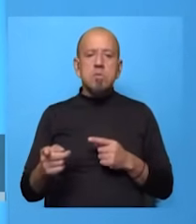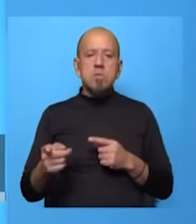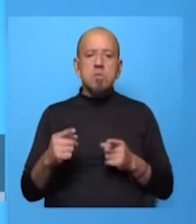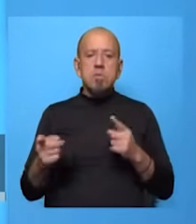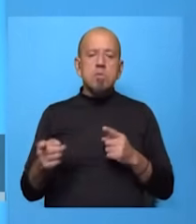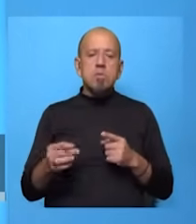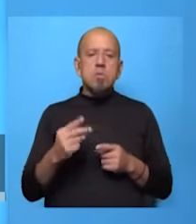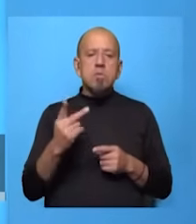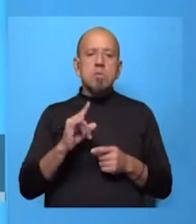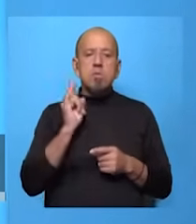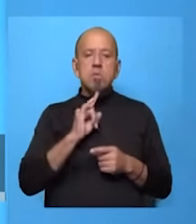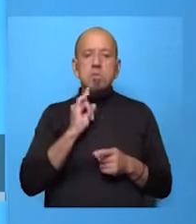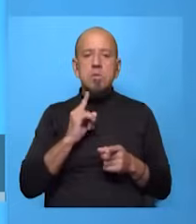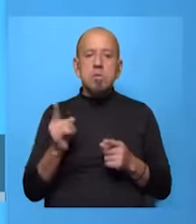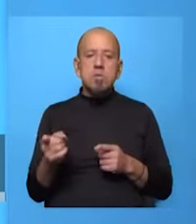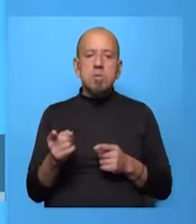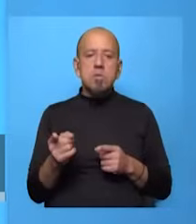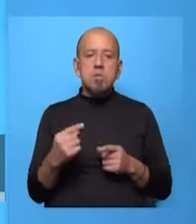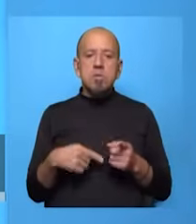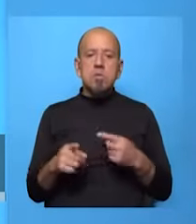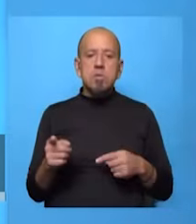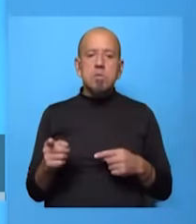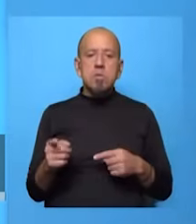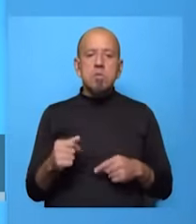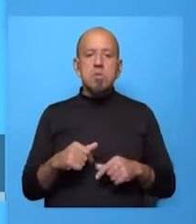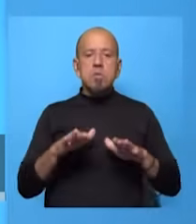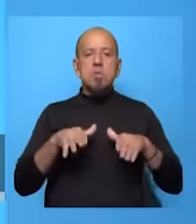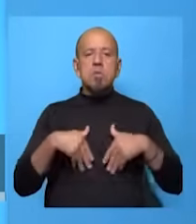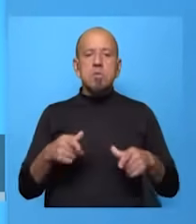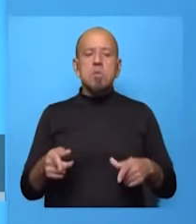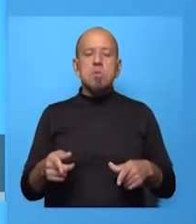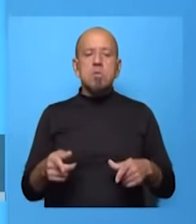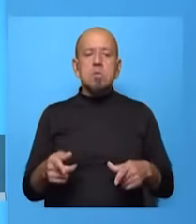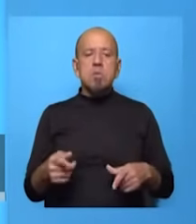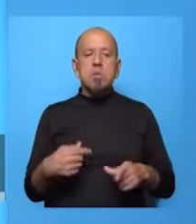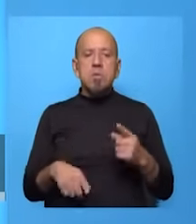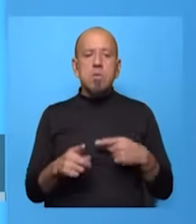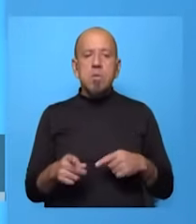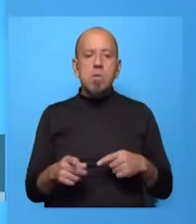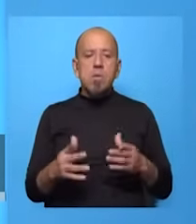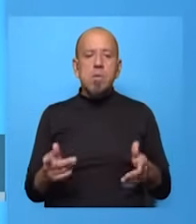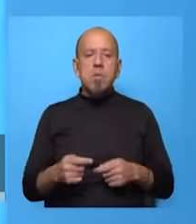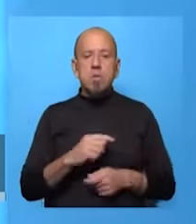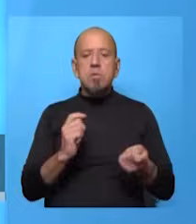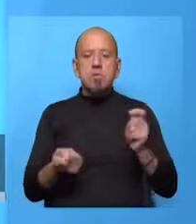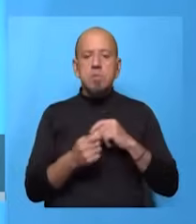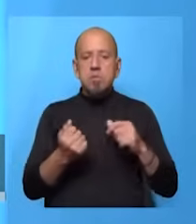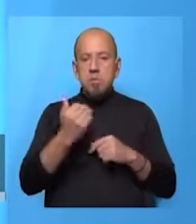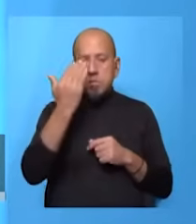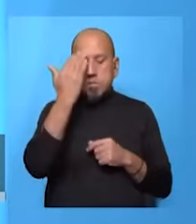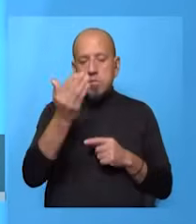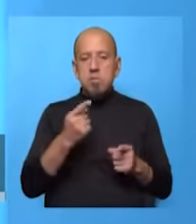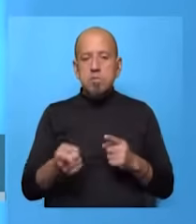pongo las dos tazas de leche Entonces ese patrimonio colectivo que es el frente amplio porque En definitiva la garantía del cambio es el frente Esa es la